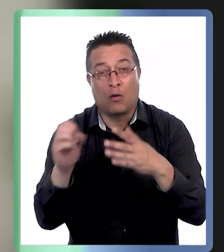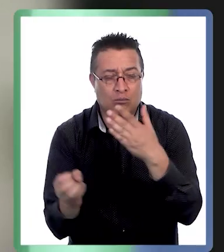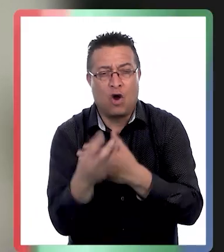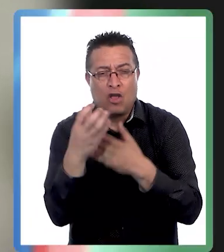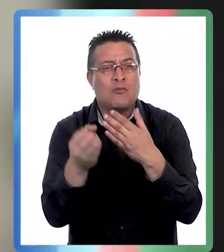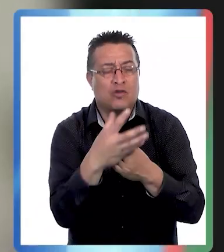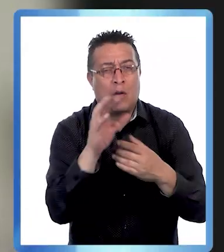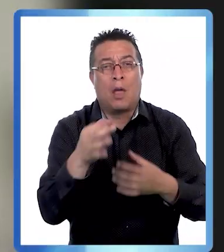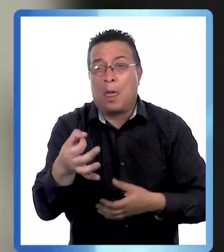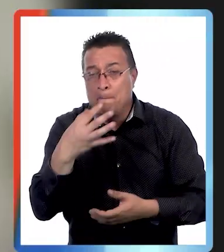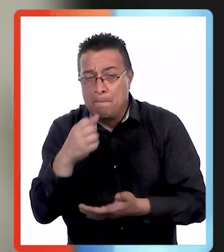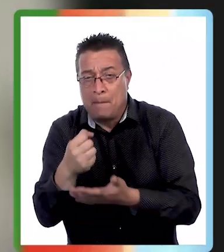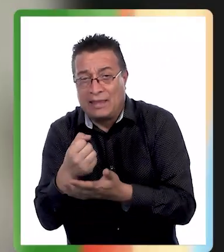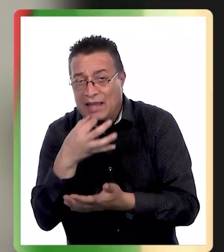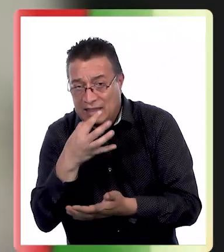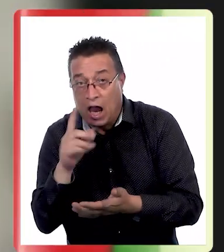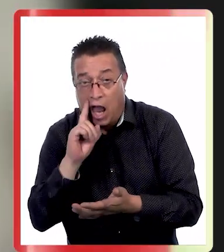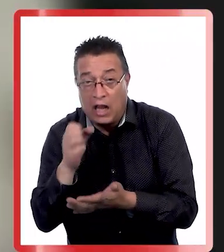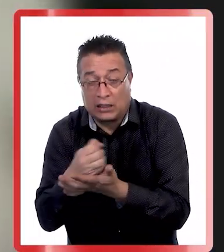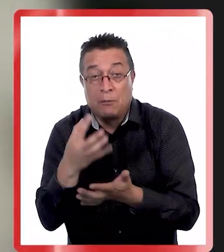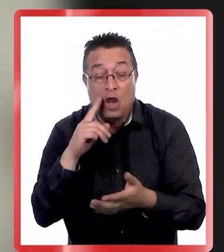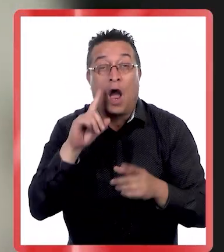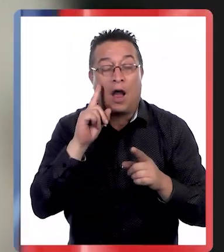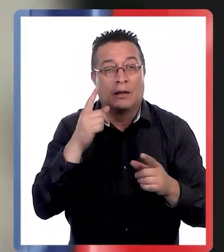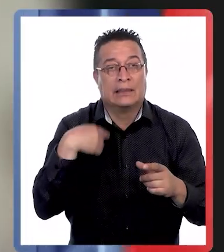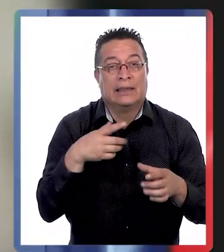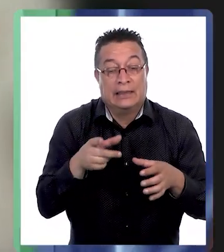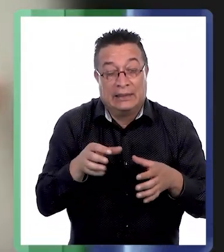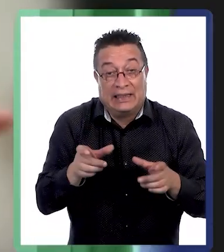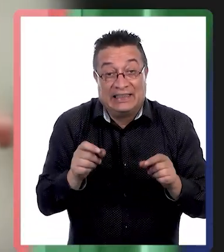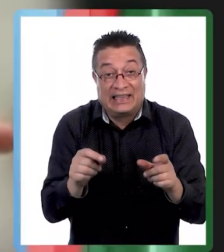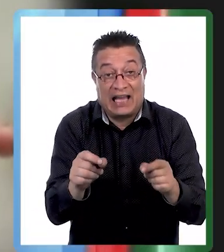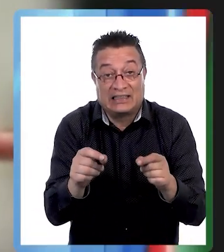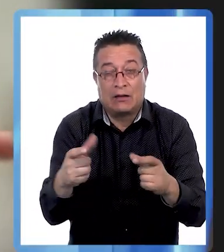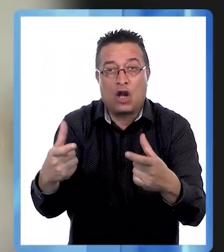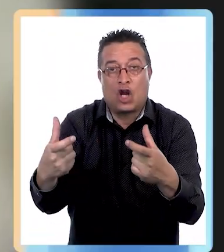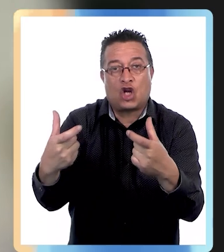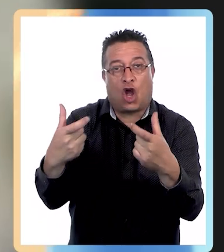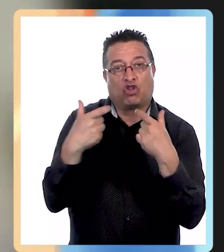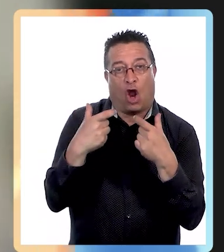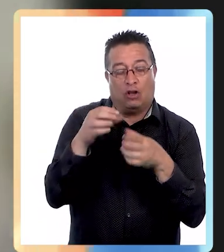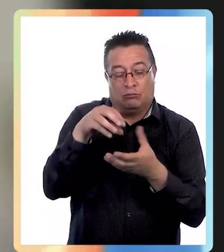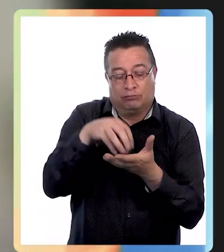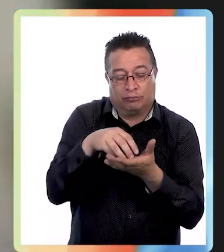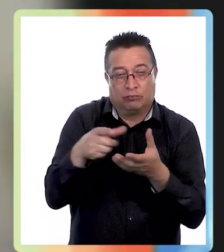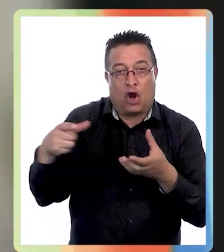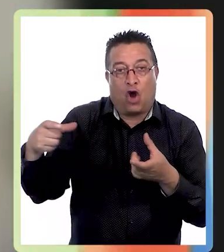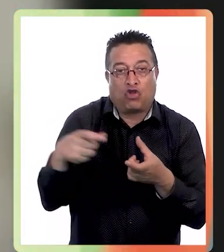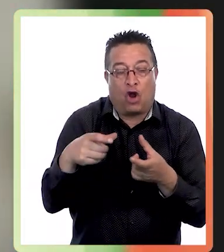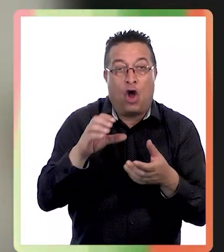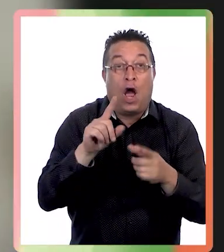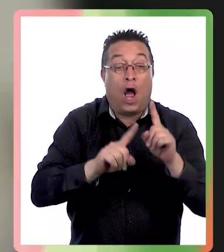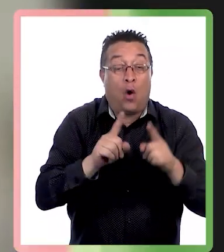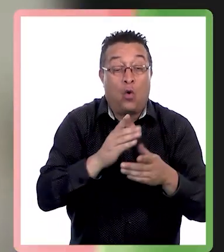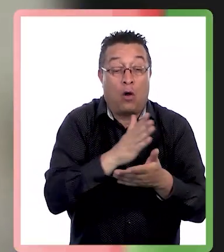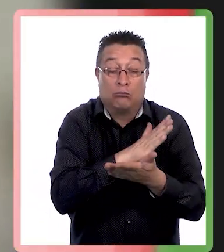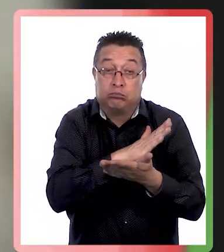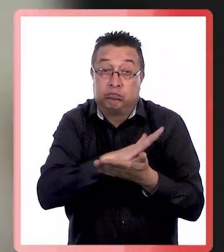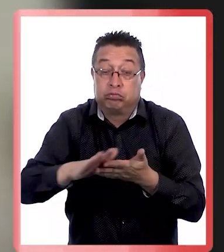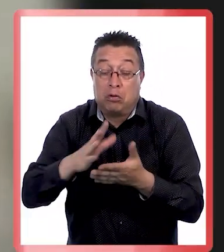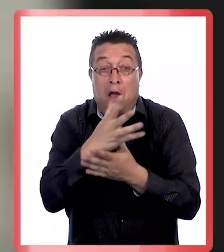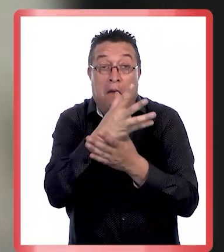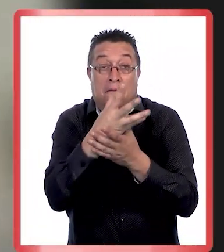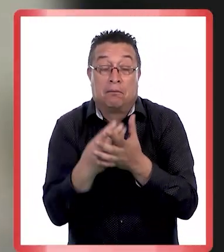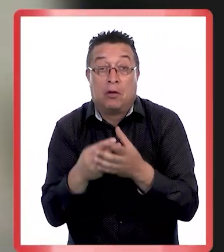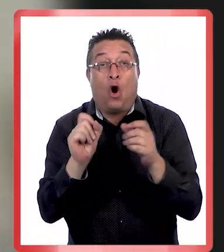en pastillas, que buscan que el cáncer sea controlado, en algunos casos eliminarlo o en algunos casos